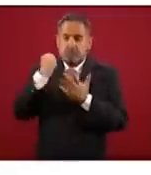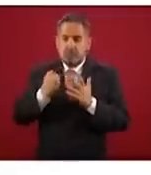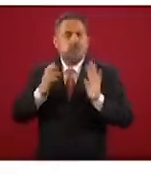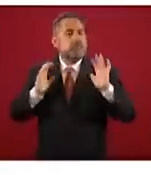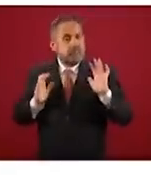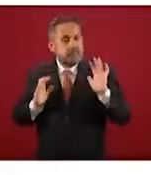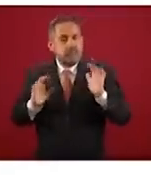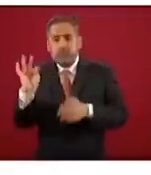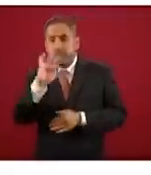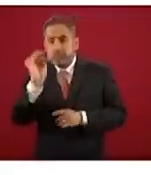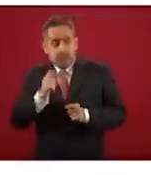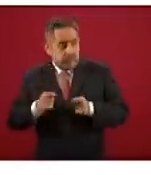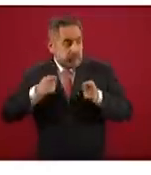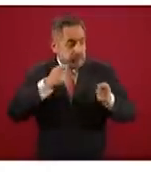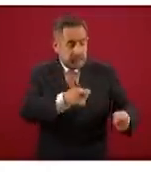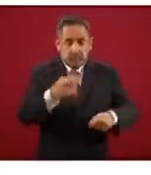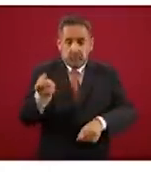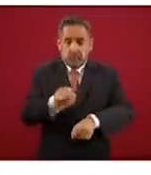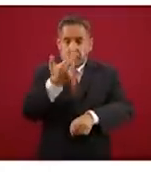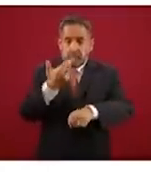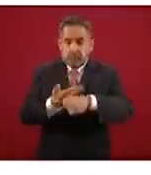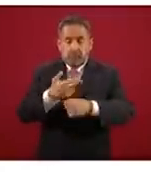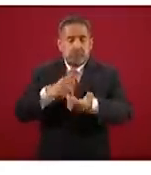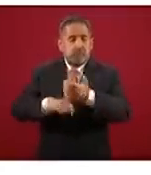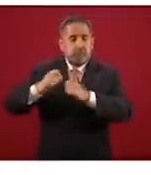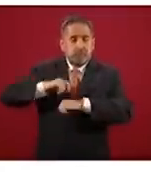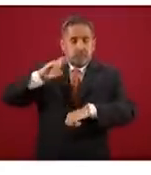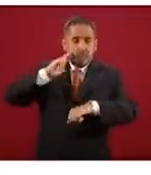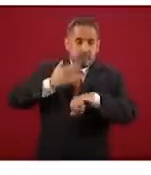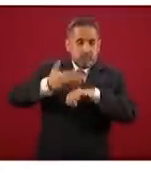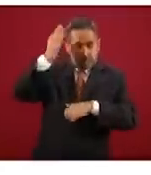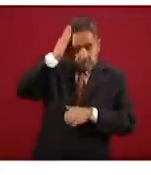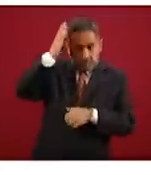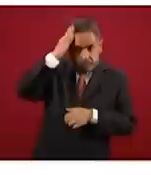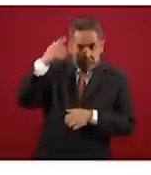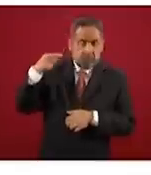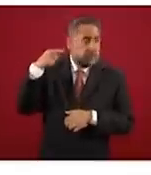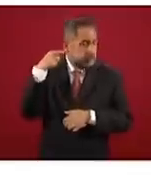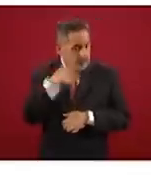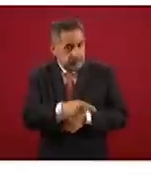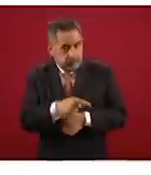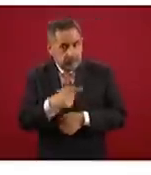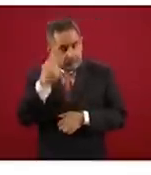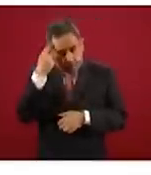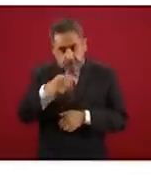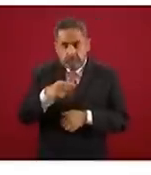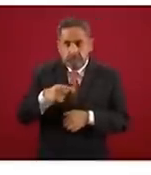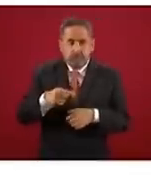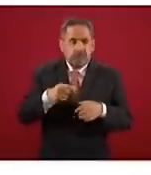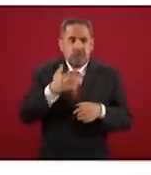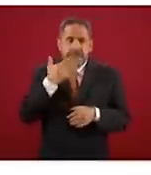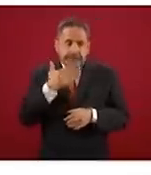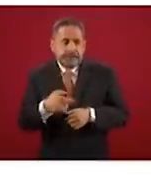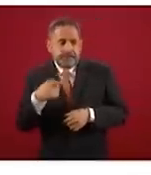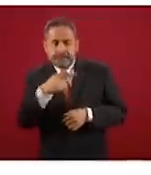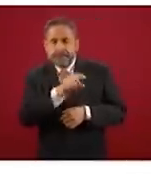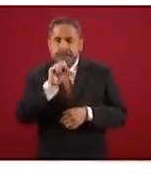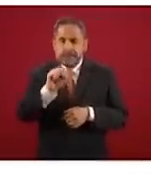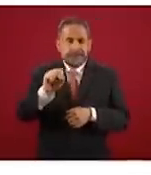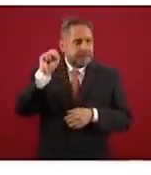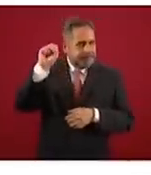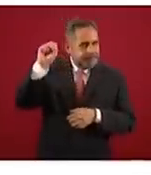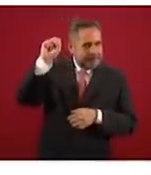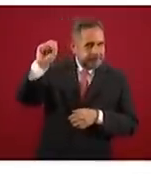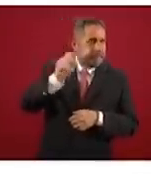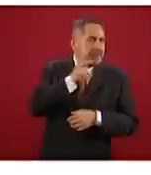el cargo de secretario general y regularizar la situación jurídica del sindicato,